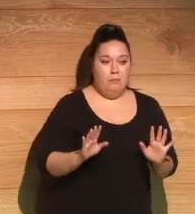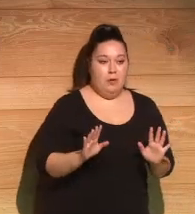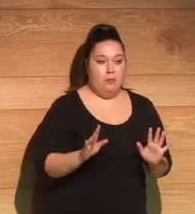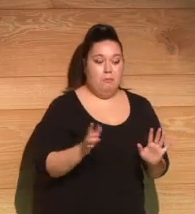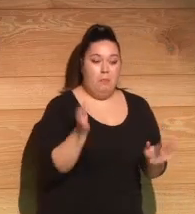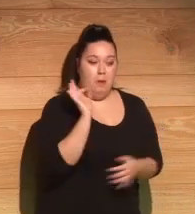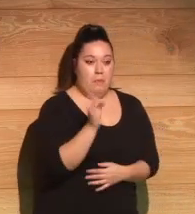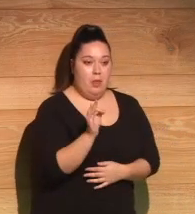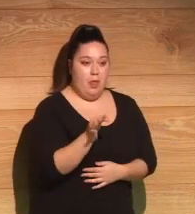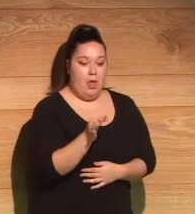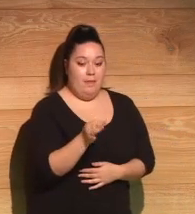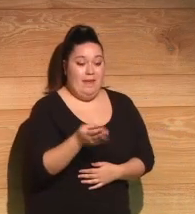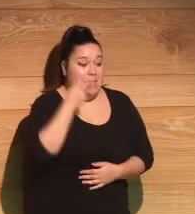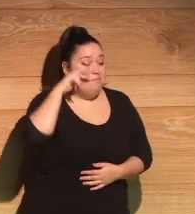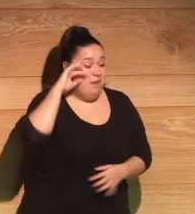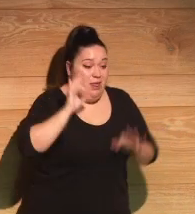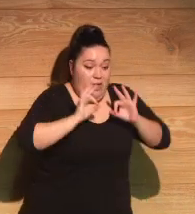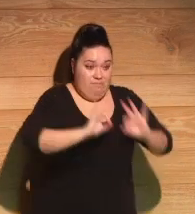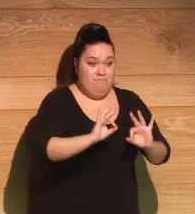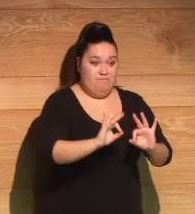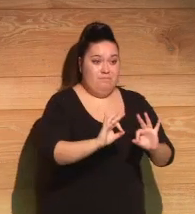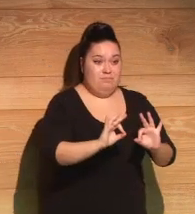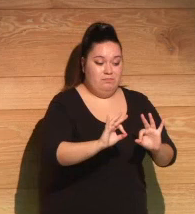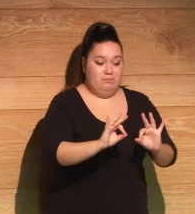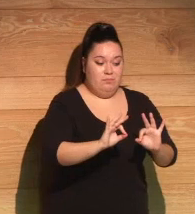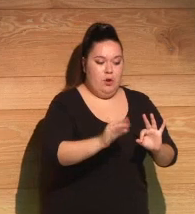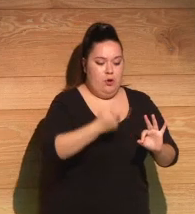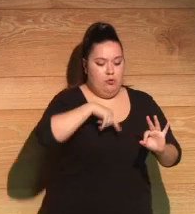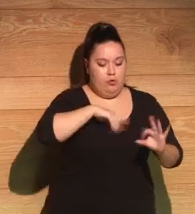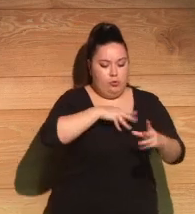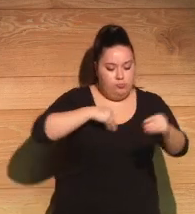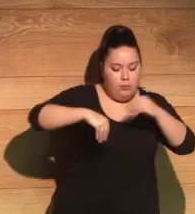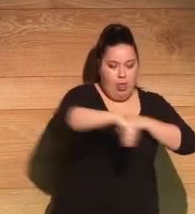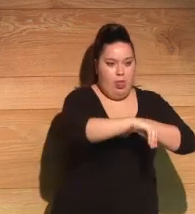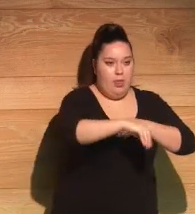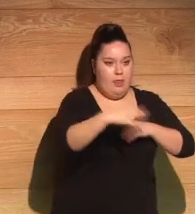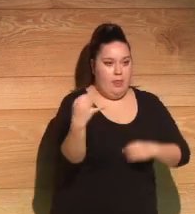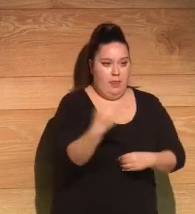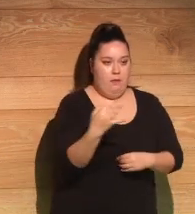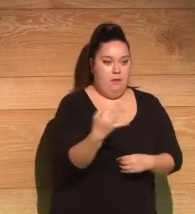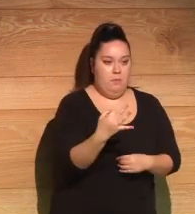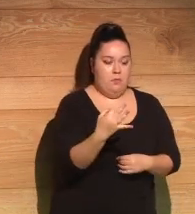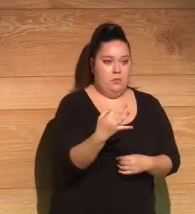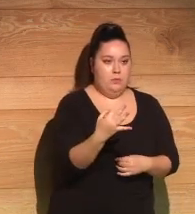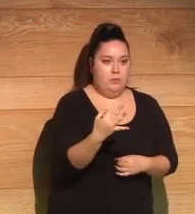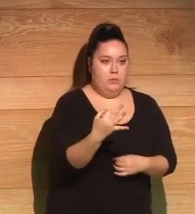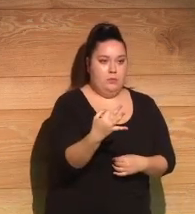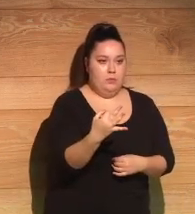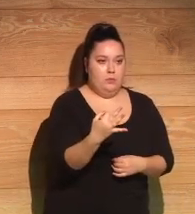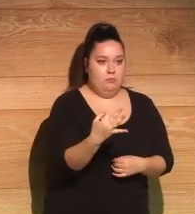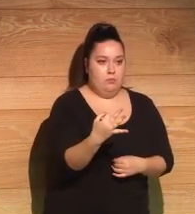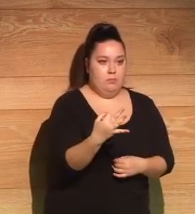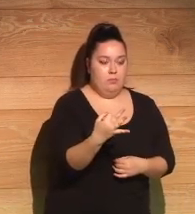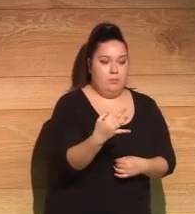en lo que ha sido esta experiencia que hay que en términos telúricos, o sea, en términos de quienes